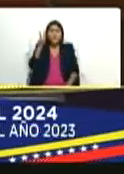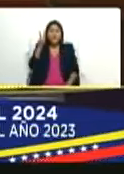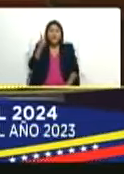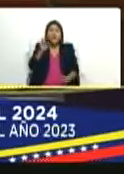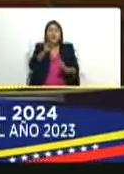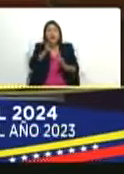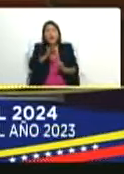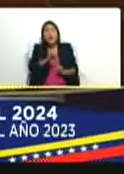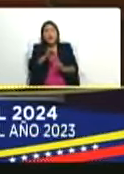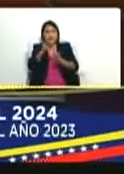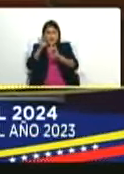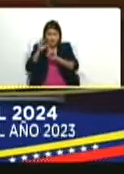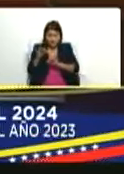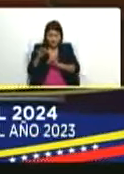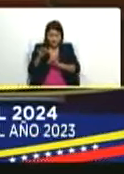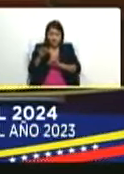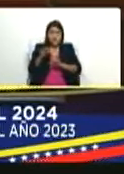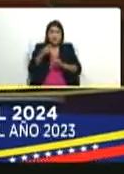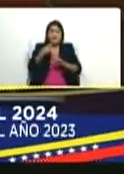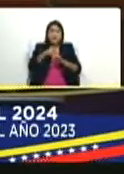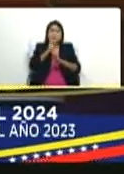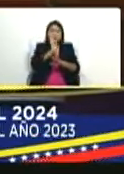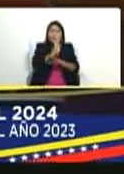y proteger con su voto